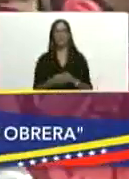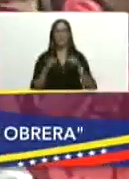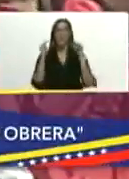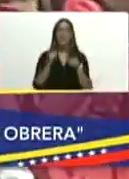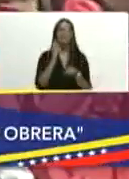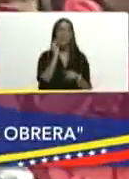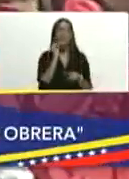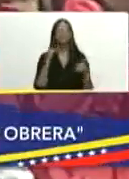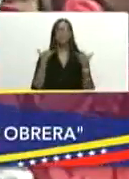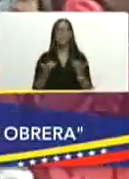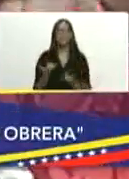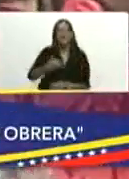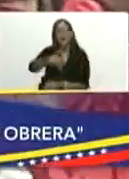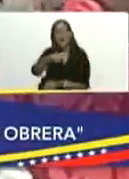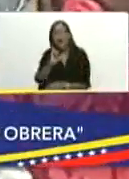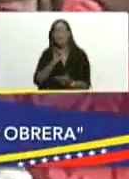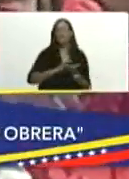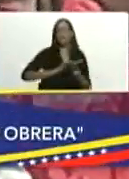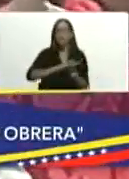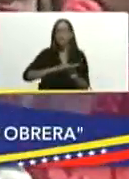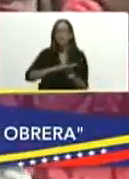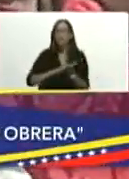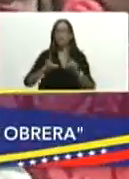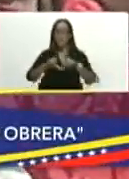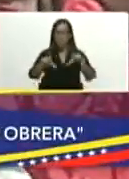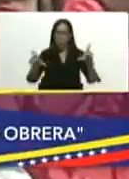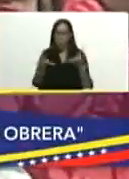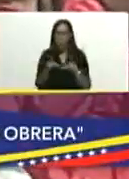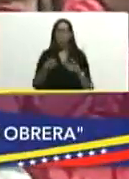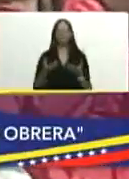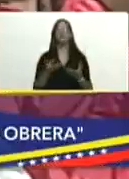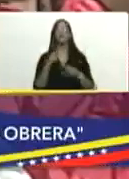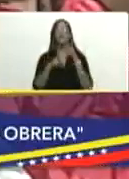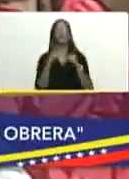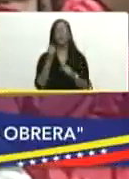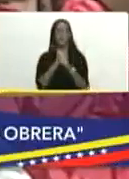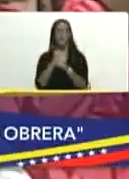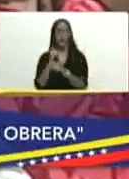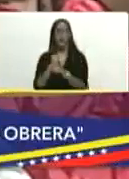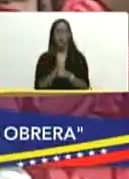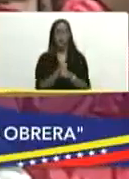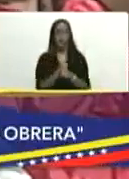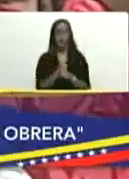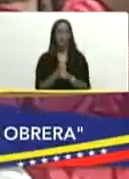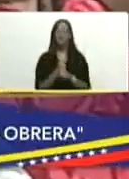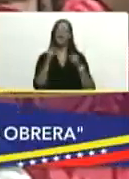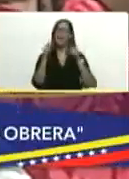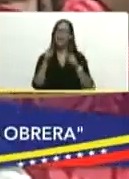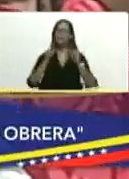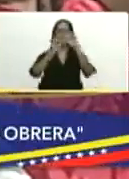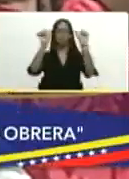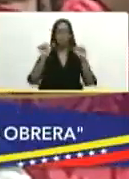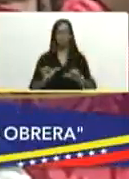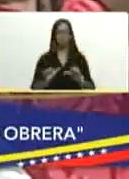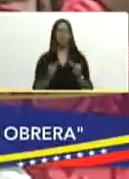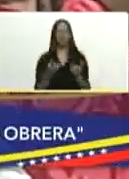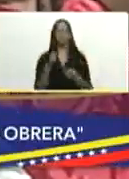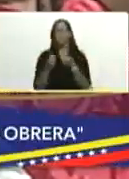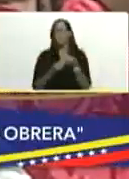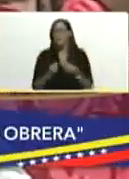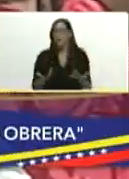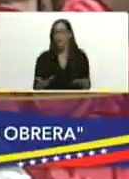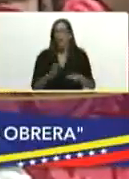experiencias que ya existen y que son soluciones locales en los espacios productivos de los trabajadores es lo que se va a sistematizar en esta instancia para qué